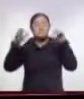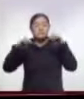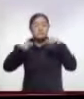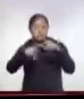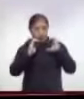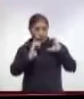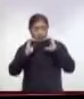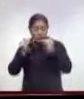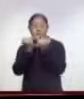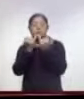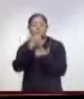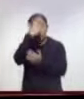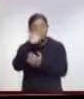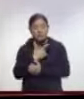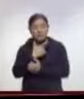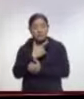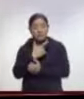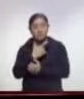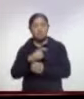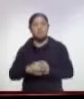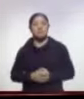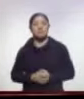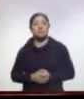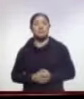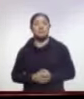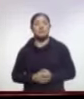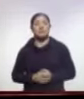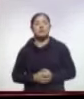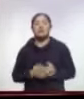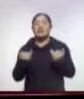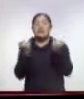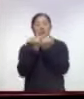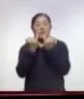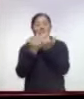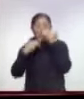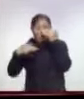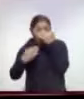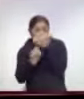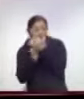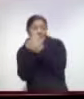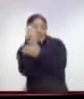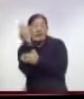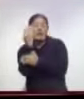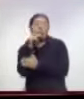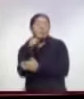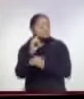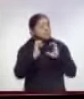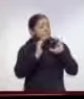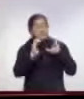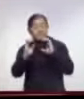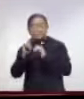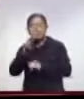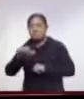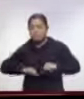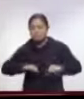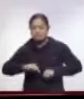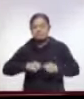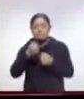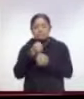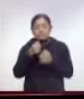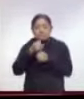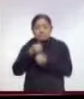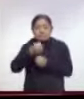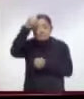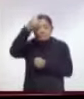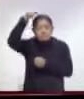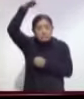cuenta también por la noche y gran parte de la madrugada para que usted lo tome en cuenta. Si va a realizar una actividad, lleve paraguas en